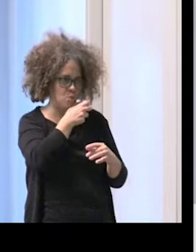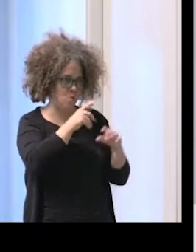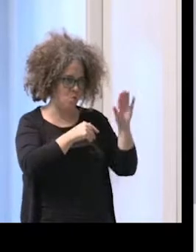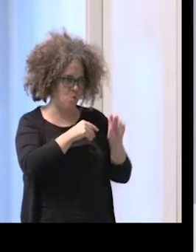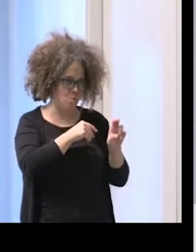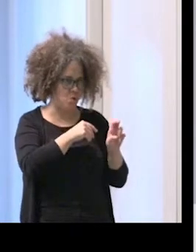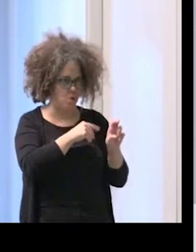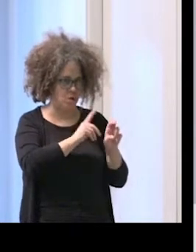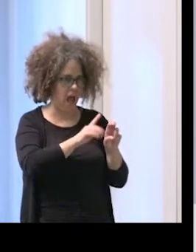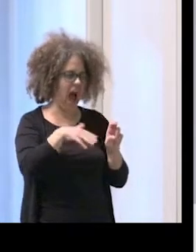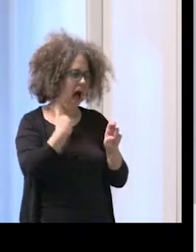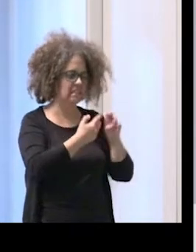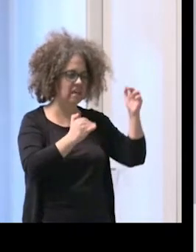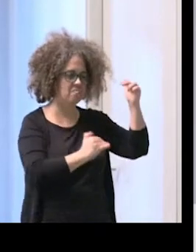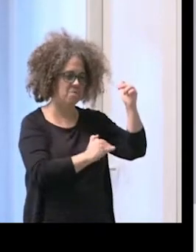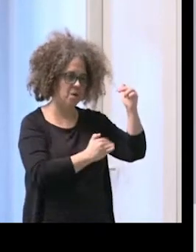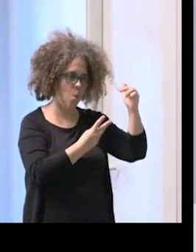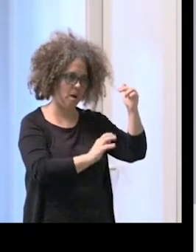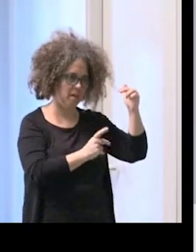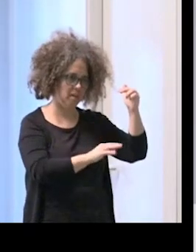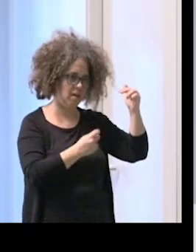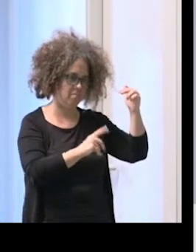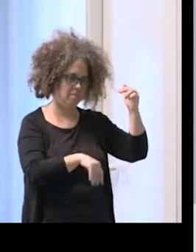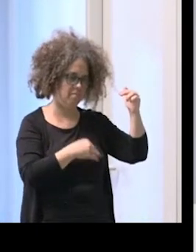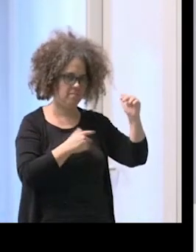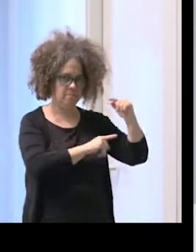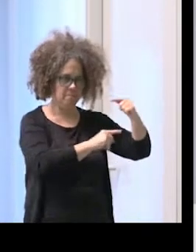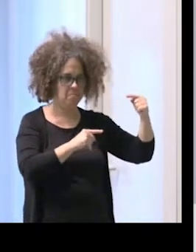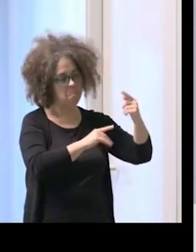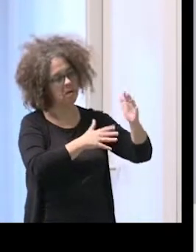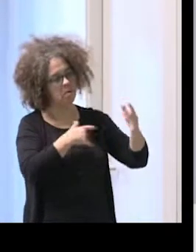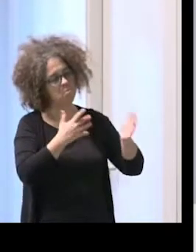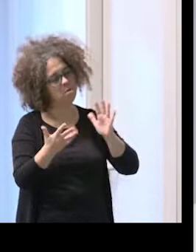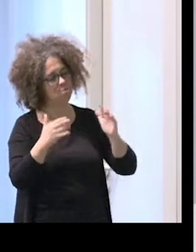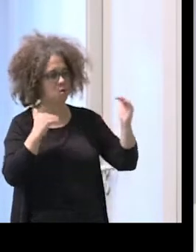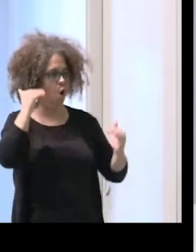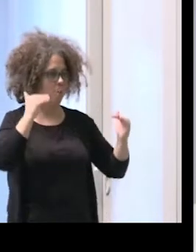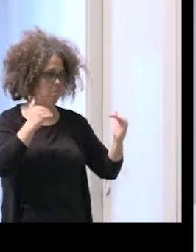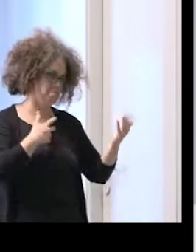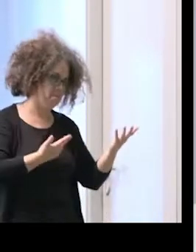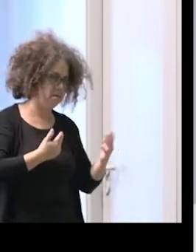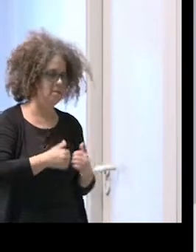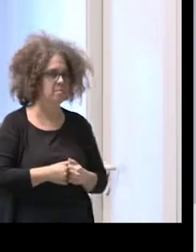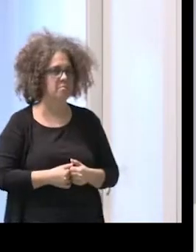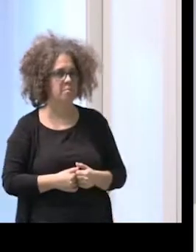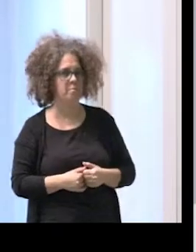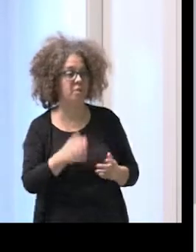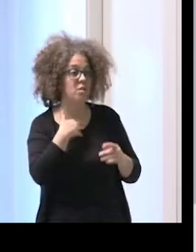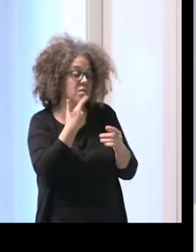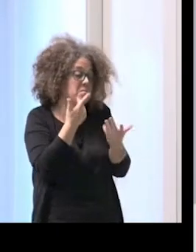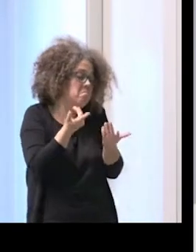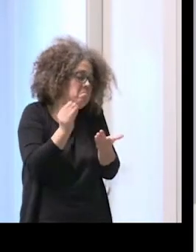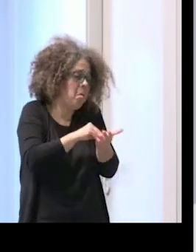bajas y hasta 40, 50 1000 Hz en la parte de frecuencias más altas. Entonces, si estamos poniendo células